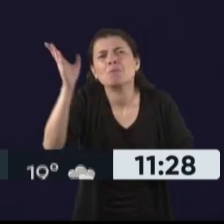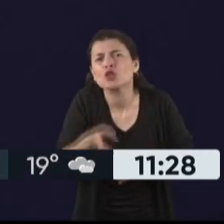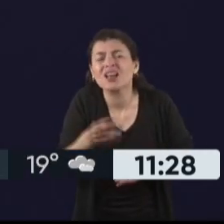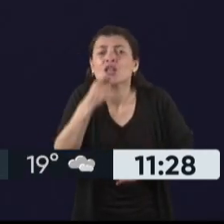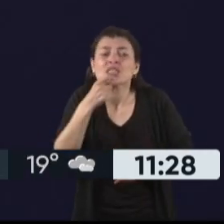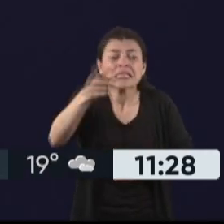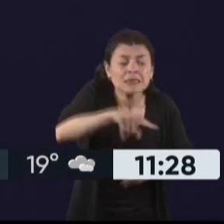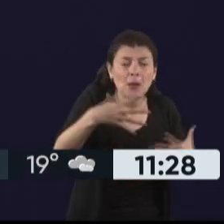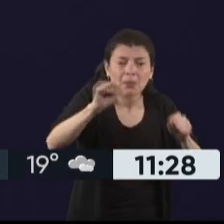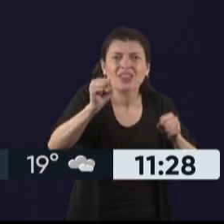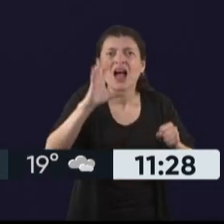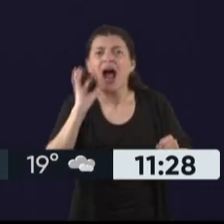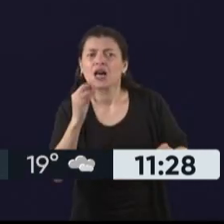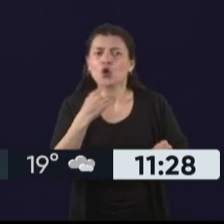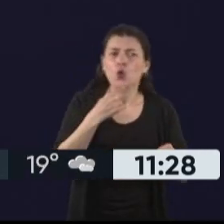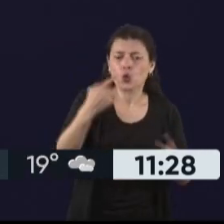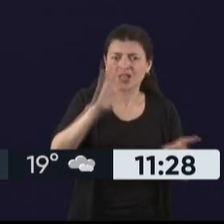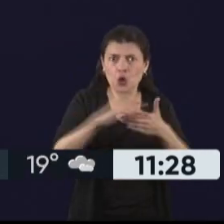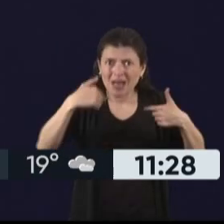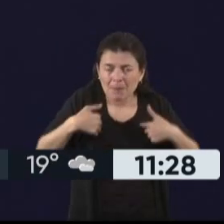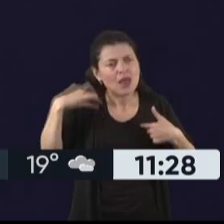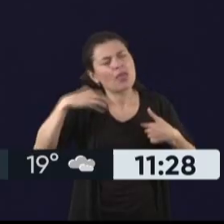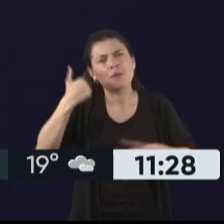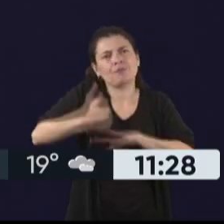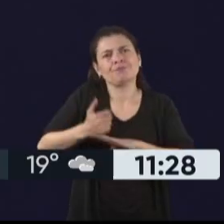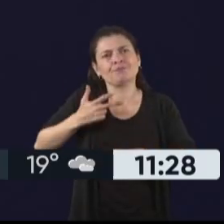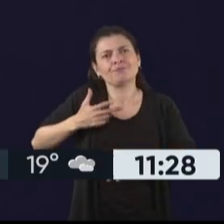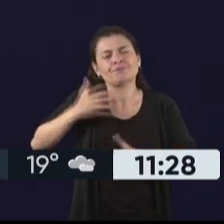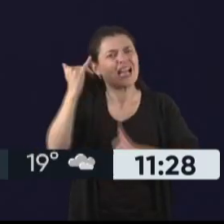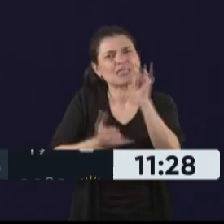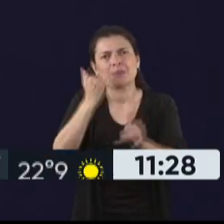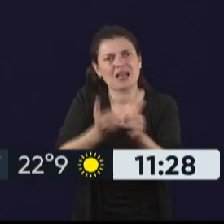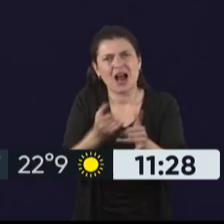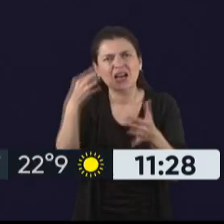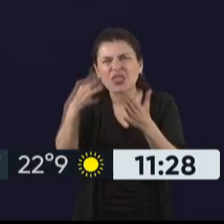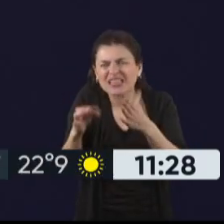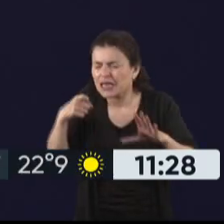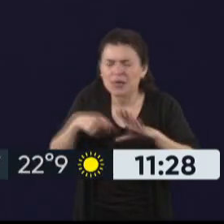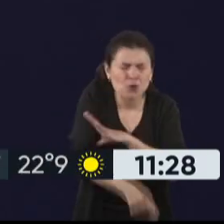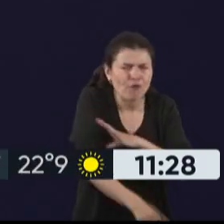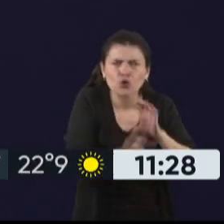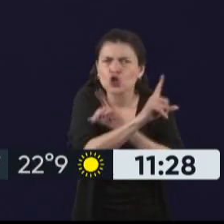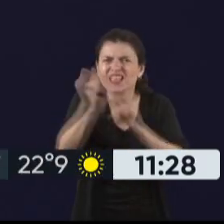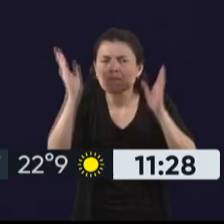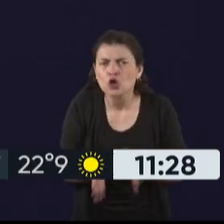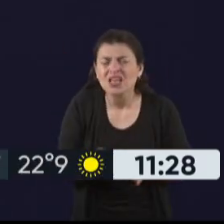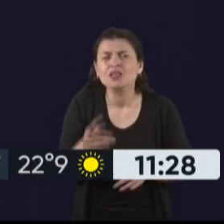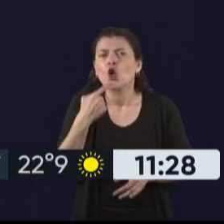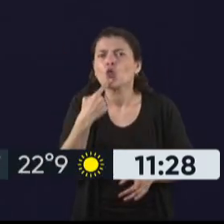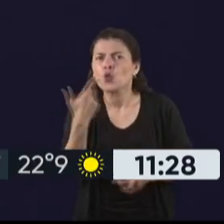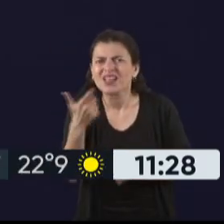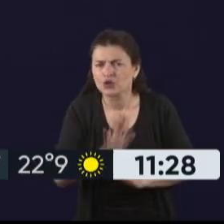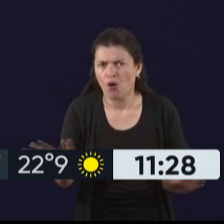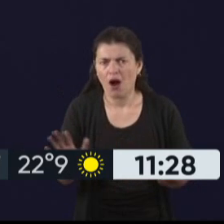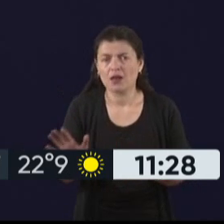hasta el último detalle para que no quede ninguna duda de cuál fue la actitud de él, en este caso en su mundo privado